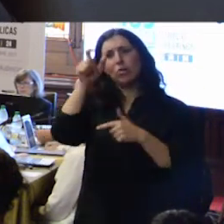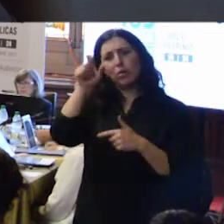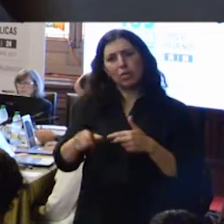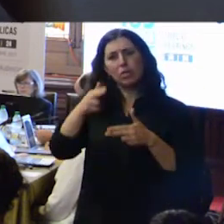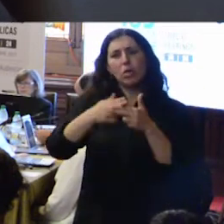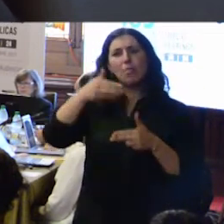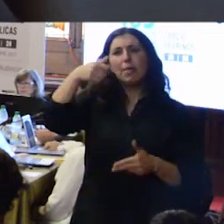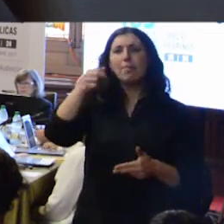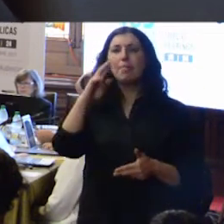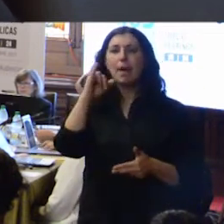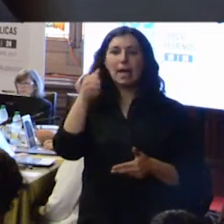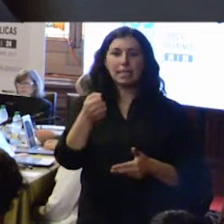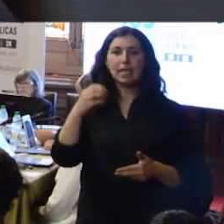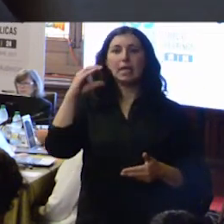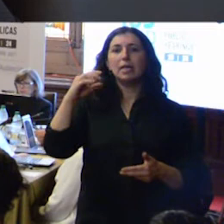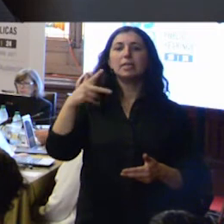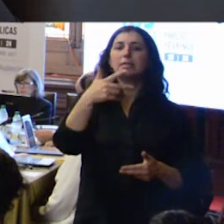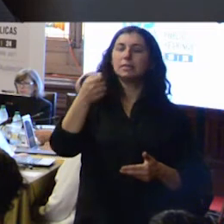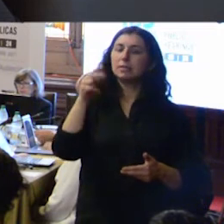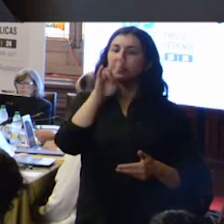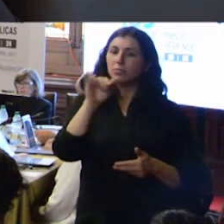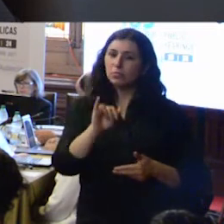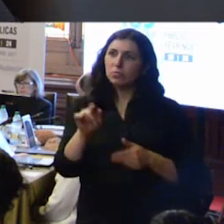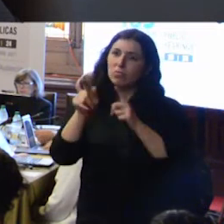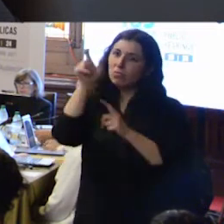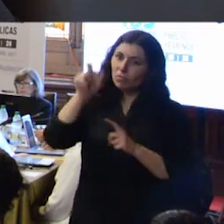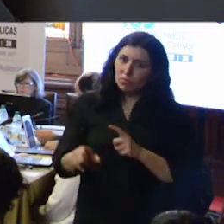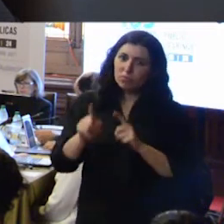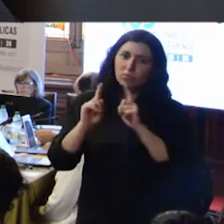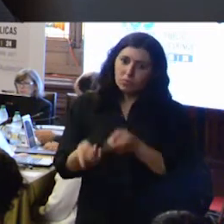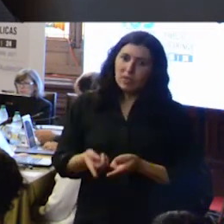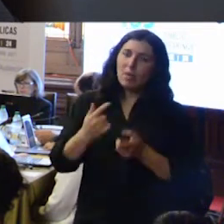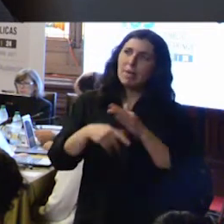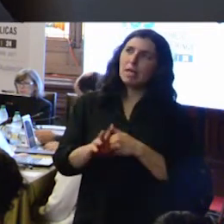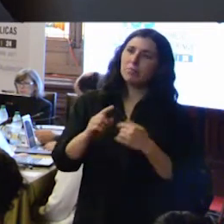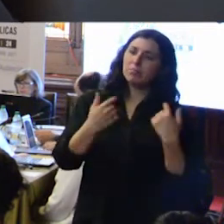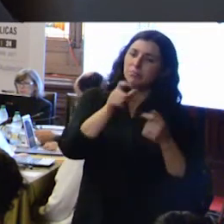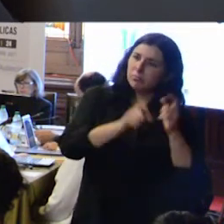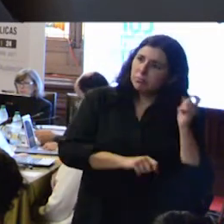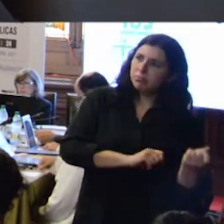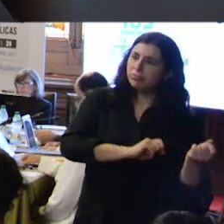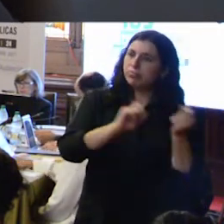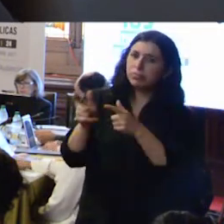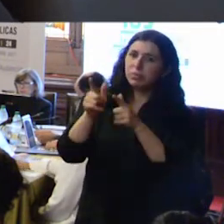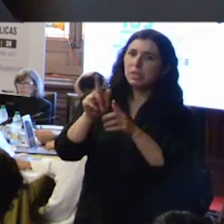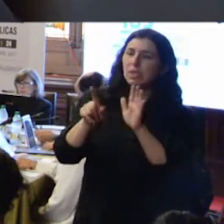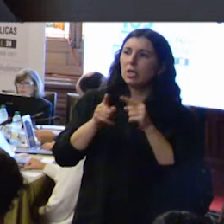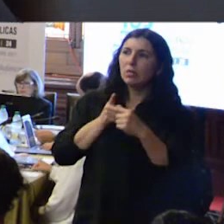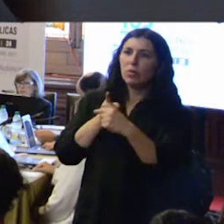María Chávez, quien es una persona que ha recibido una demanda, un embargo y secuestro por el